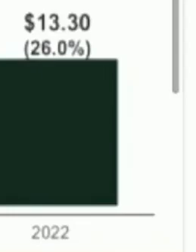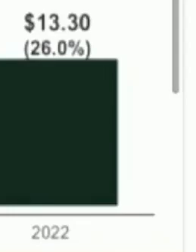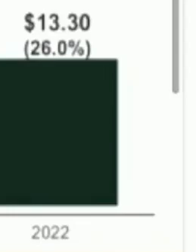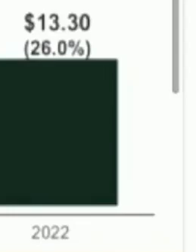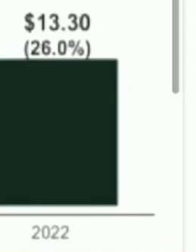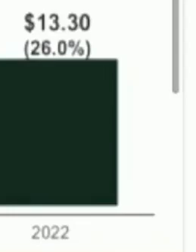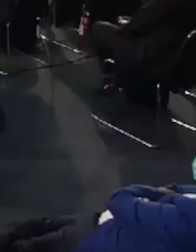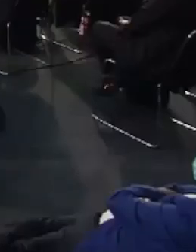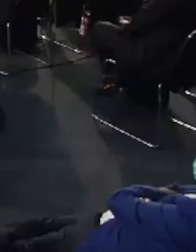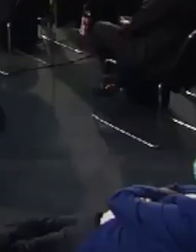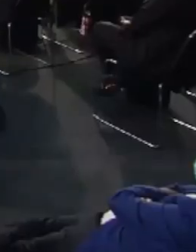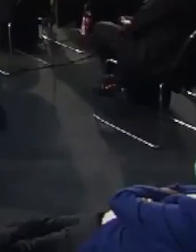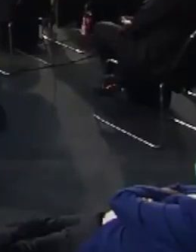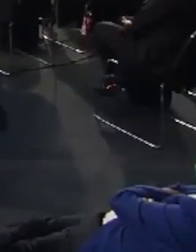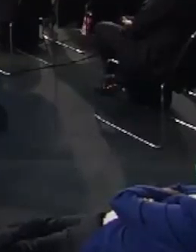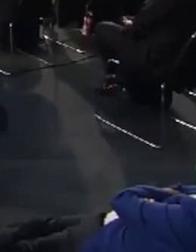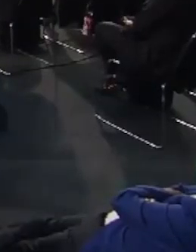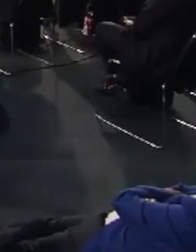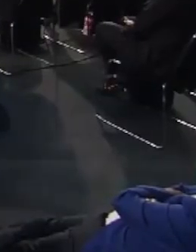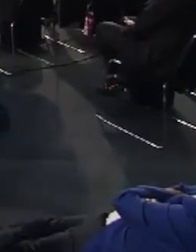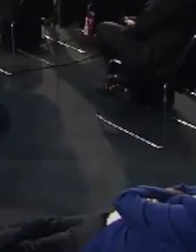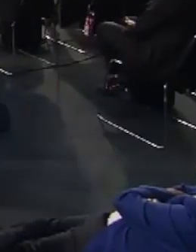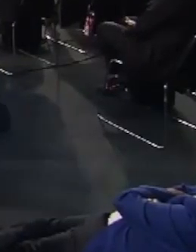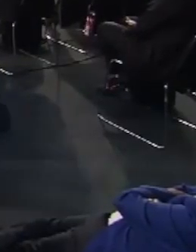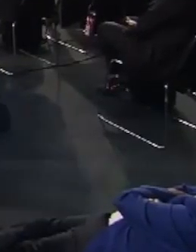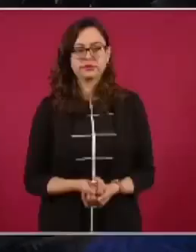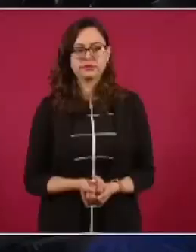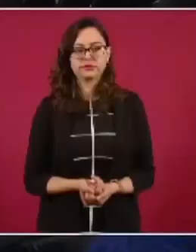Peña y lo nuestro.